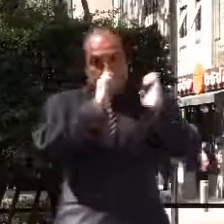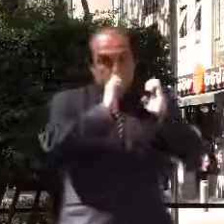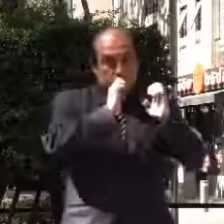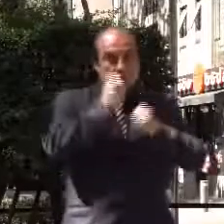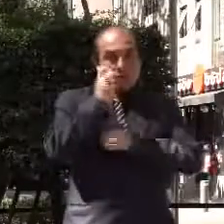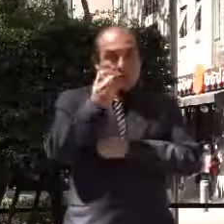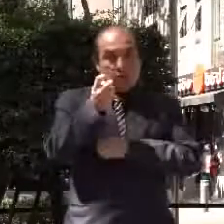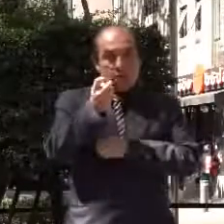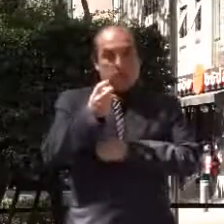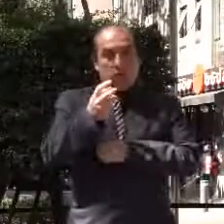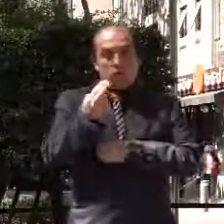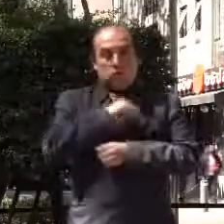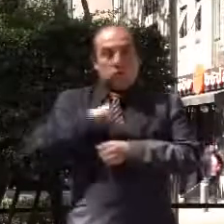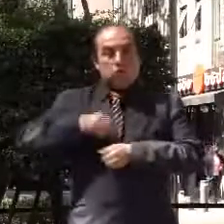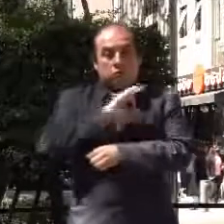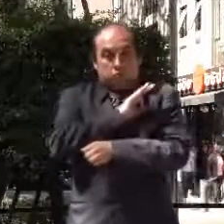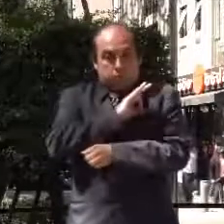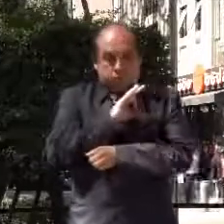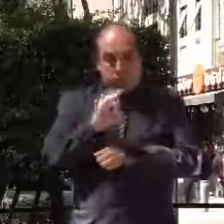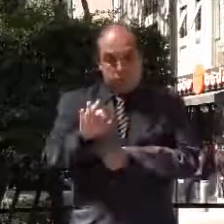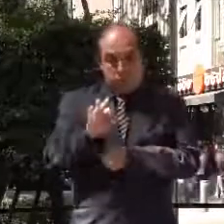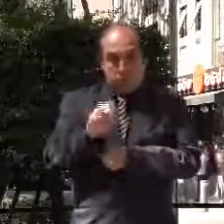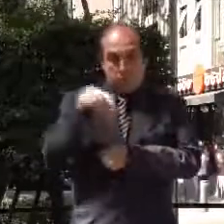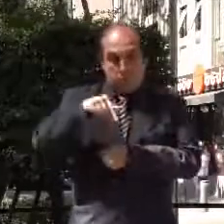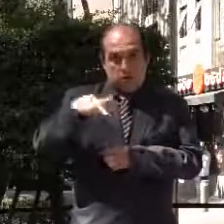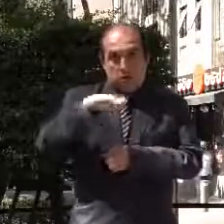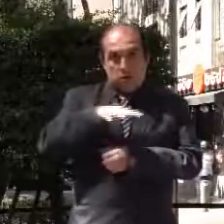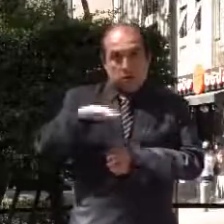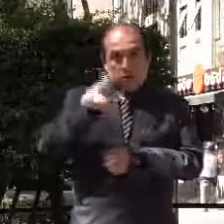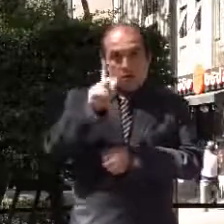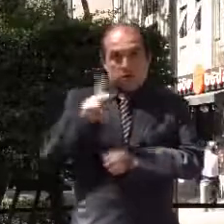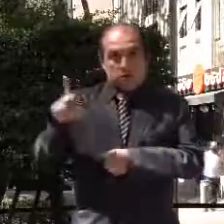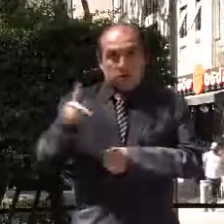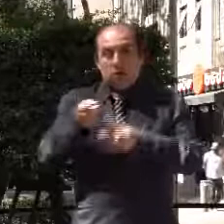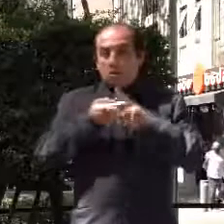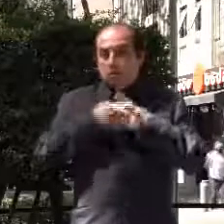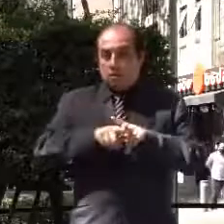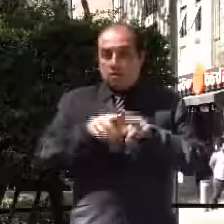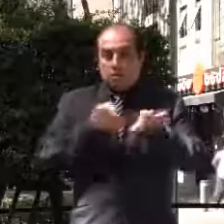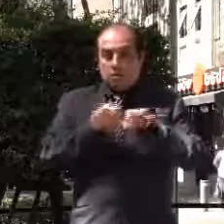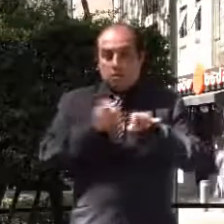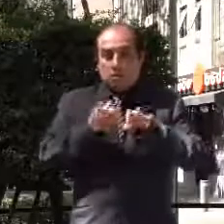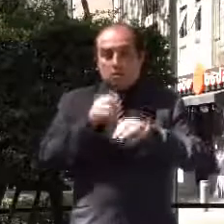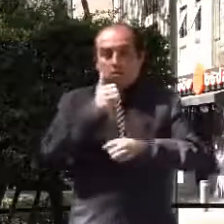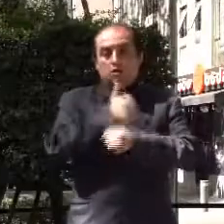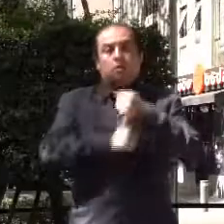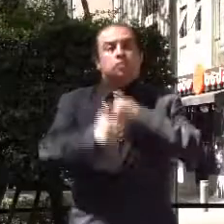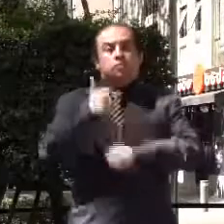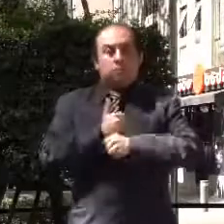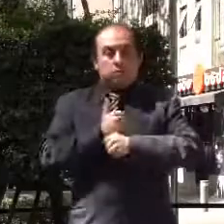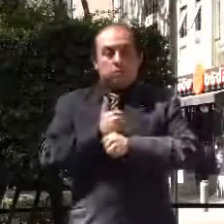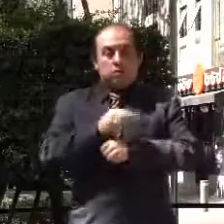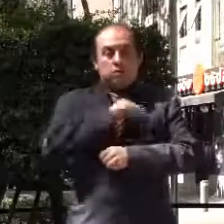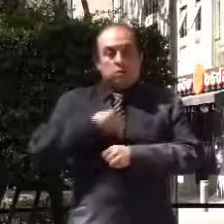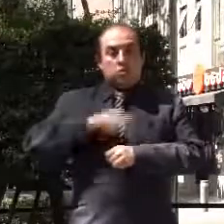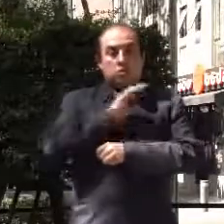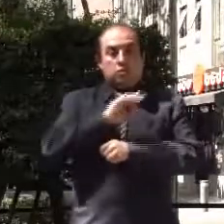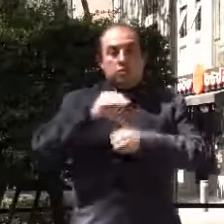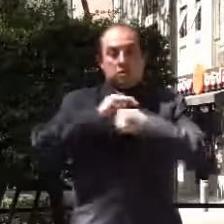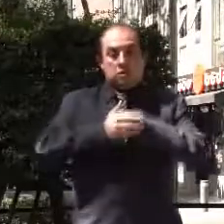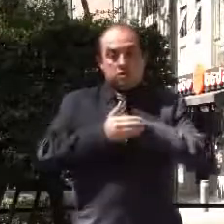hemos podido, porque esta parte poniente ya había iniciado trabajos el año pasado, hemos podido